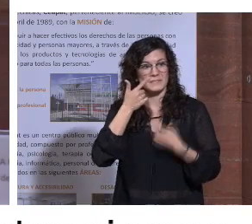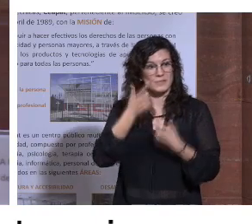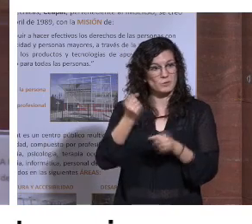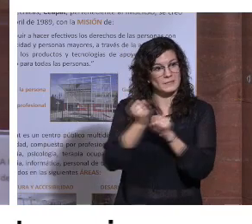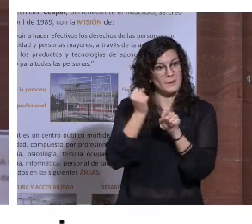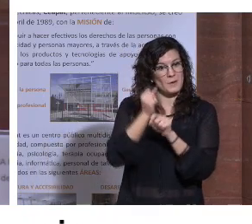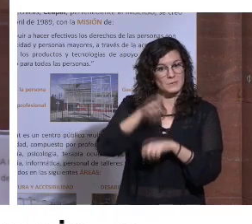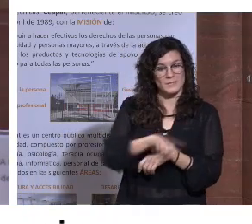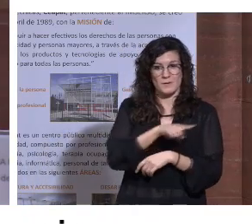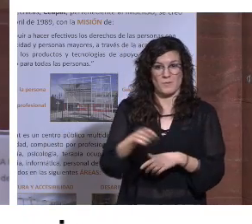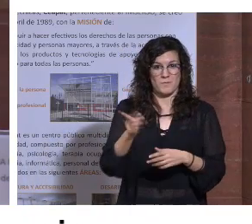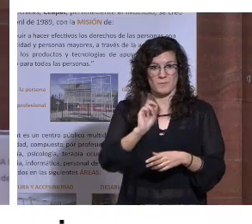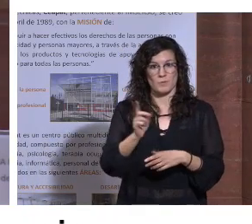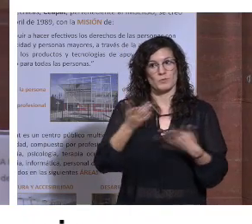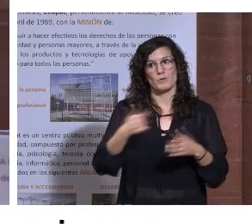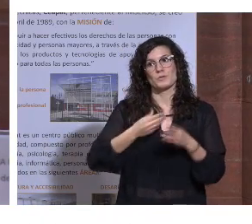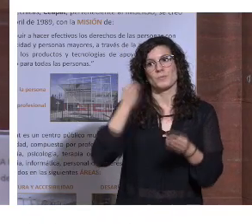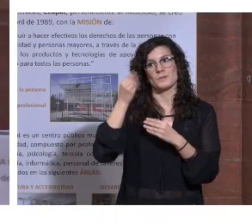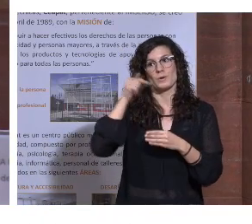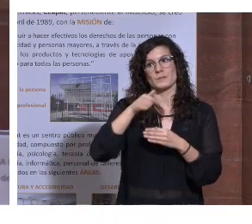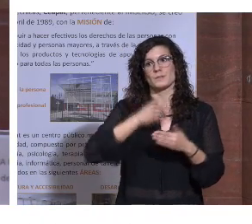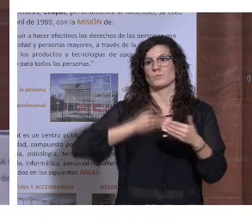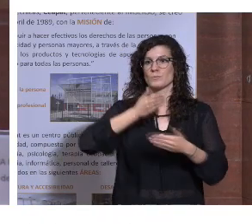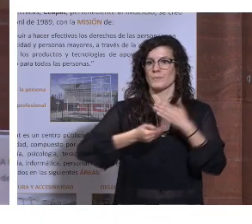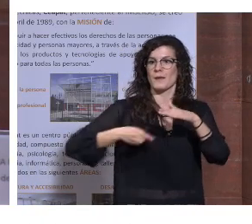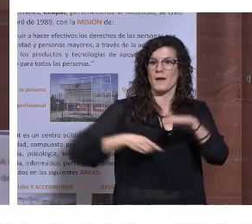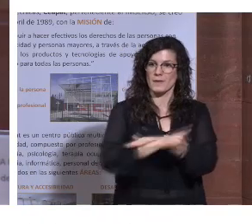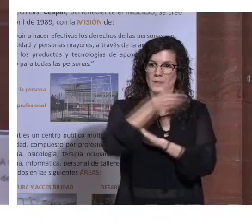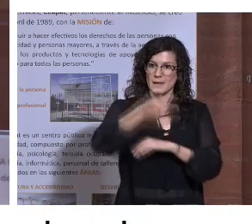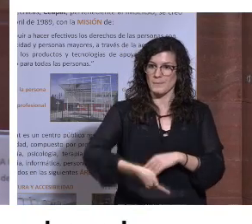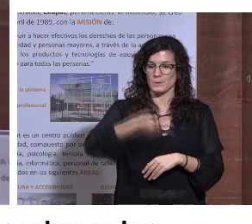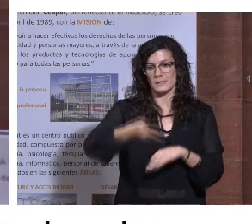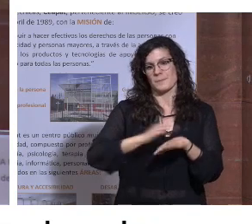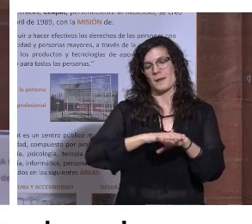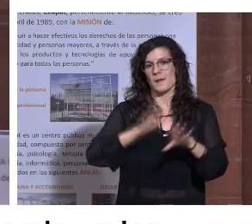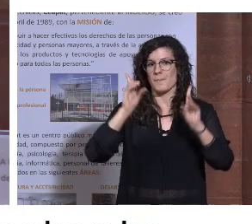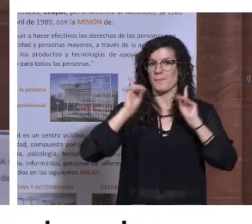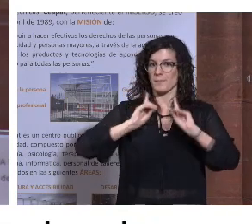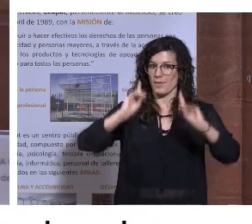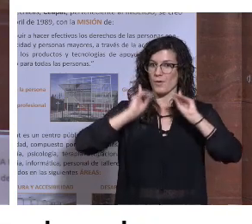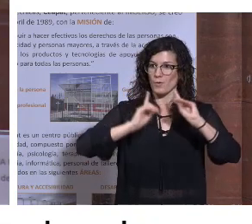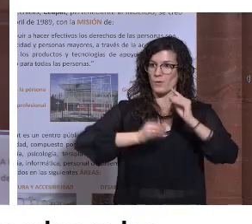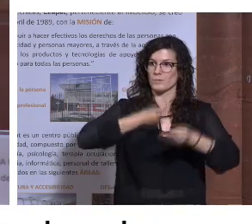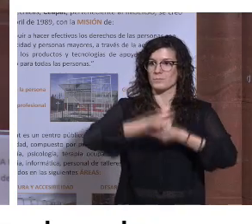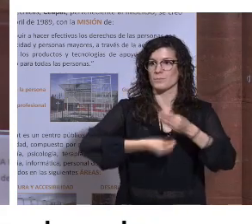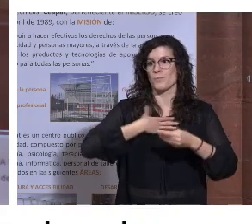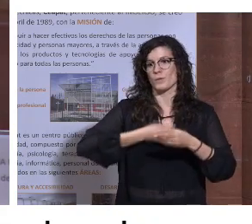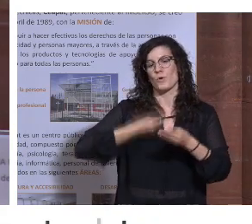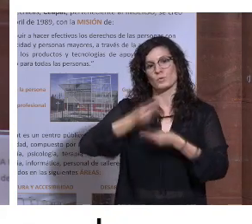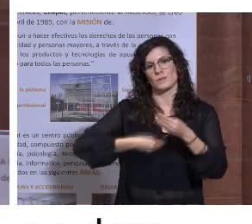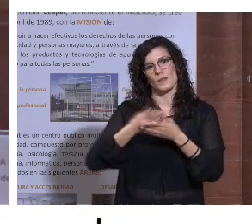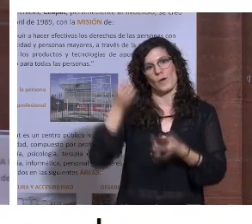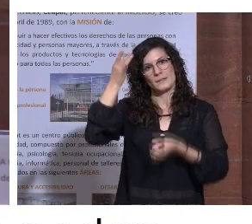en este caso yo creo que ha sido un avance muy importante también para hacer pedagogía y poder utilizarlo, ¿no?, en actividades más